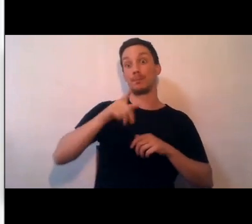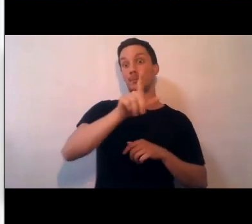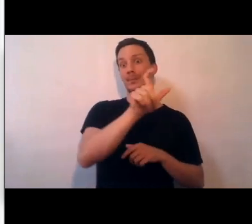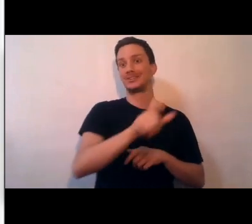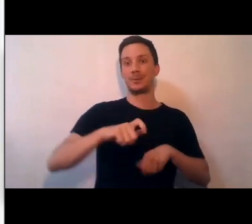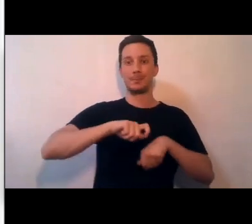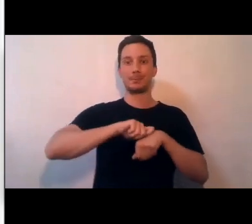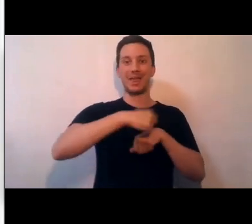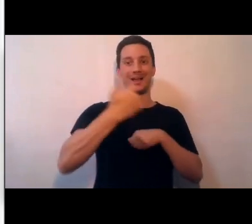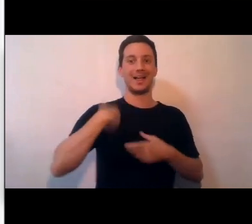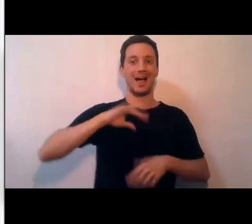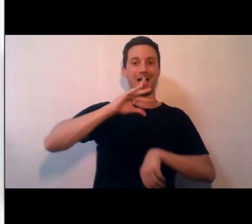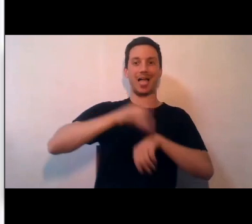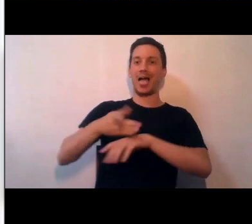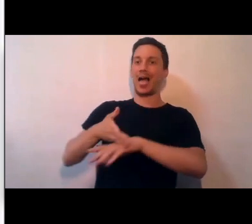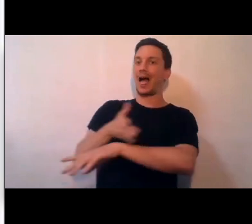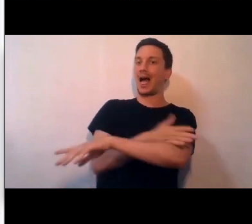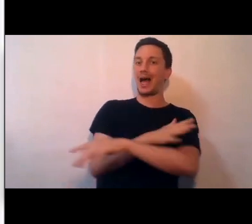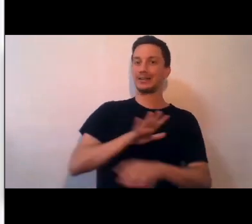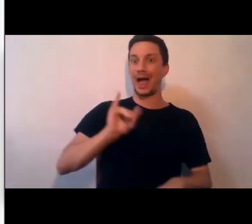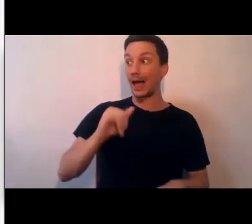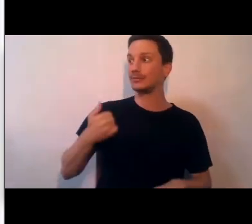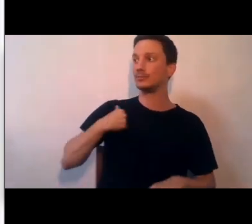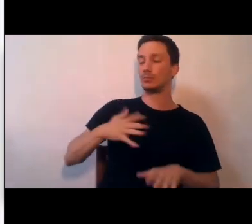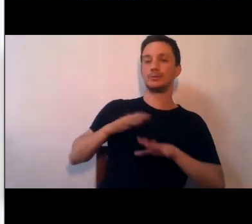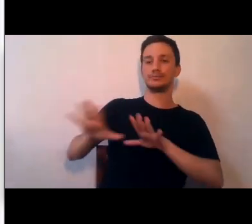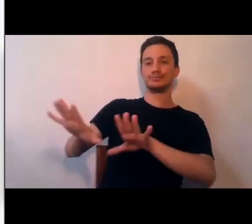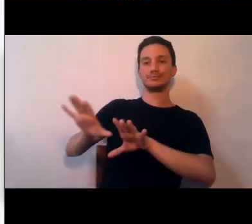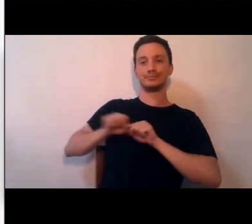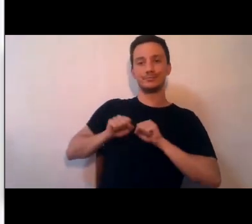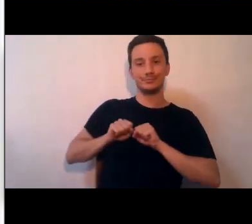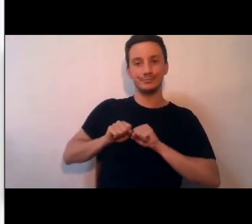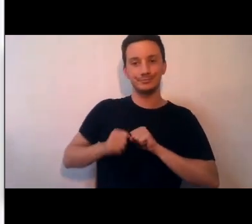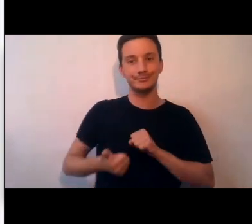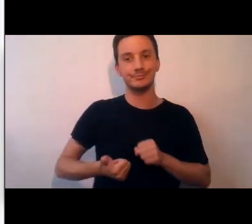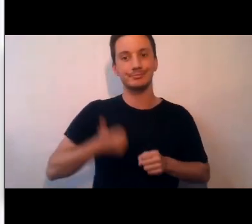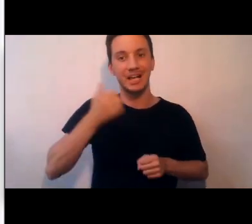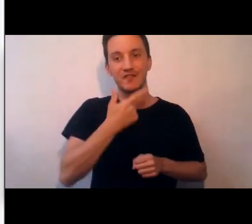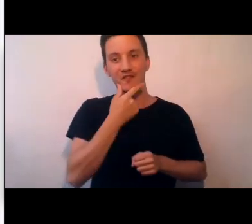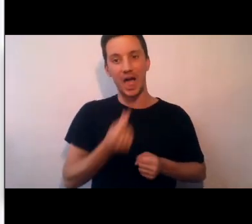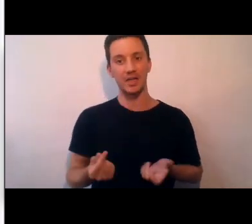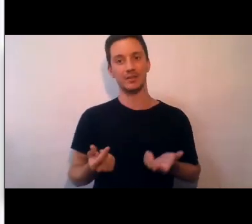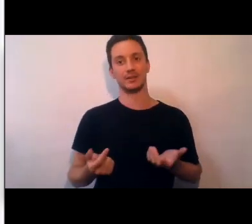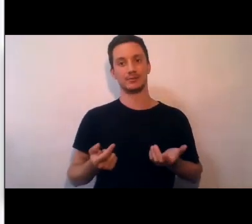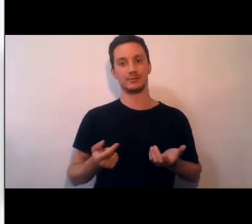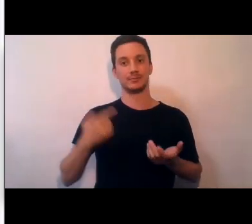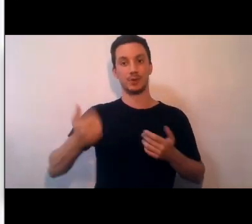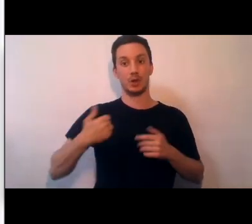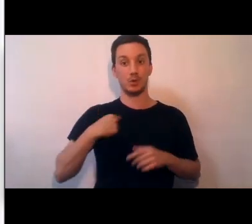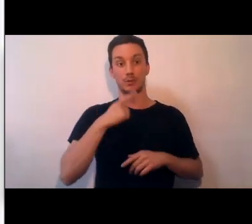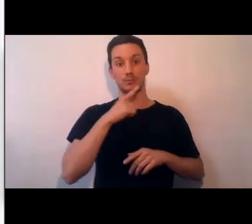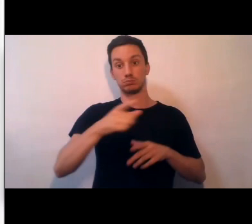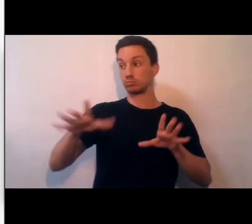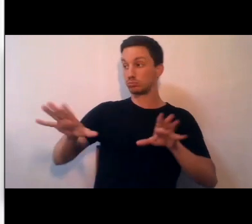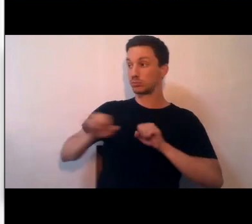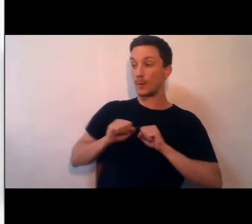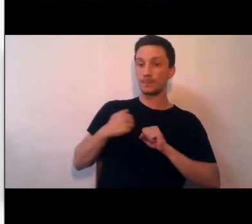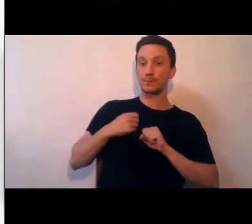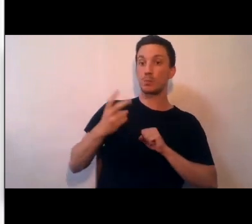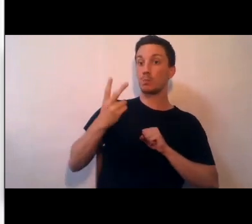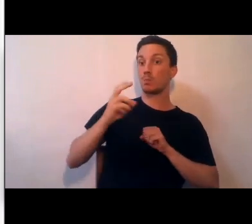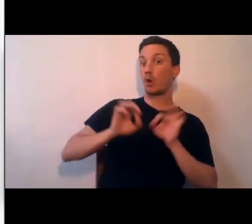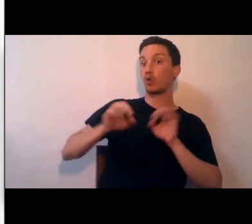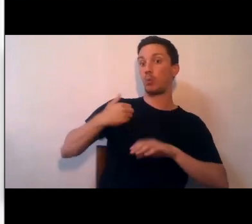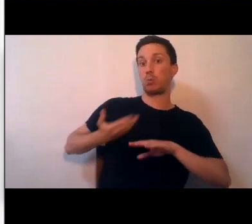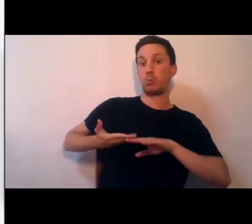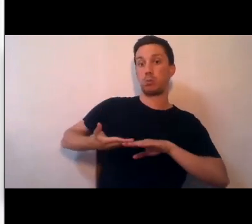además los niños atópicos, si un niño normal pues a lo mejor tiene 2 a 3, un niño atópico pues tiene 200 moluscos. Veis